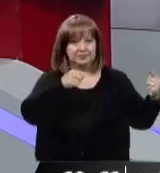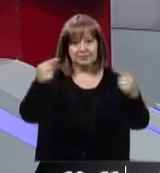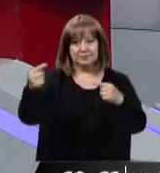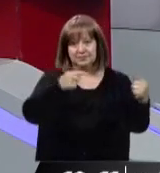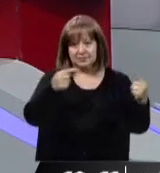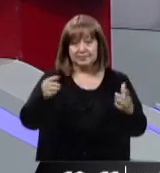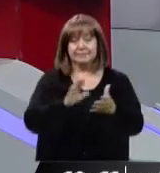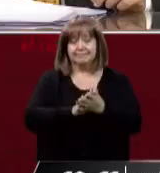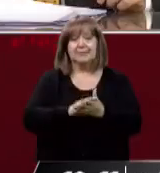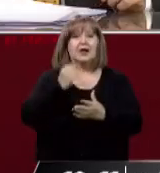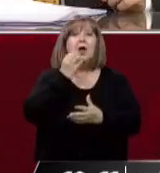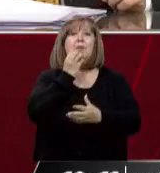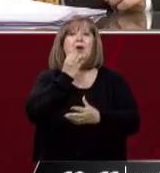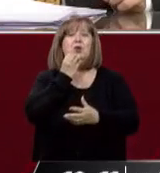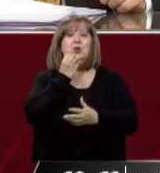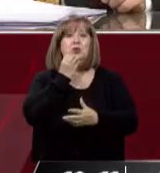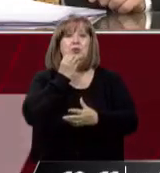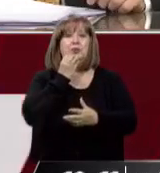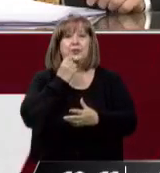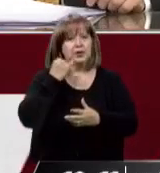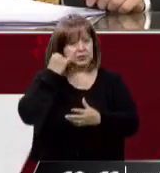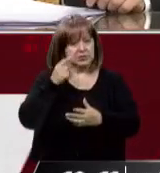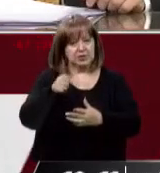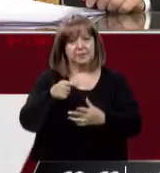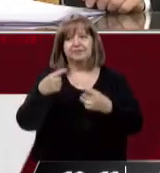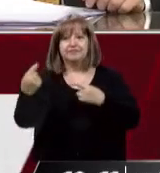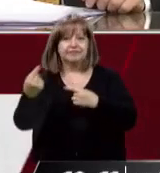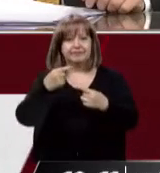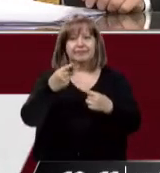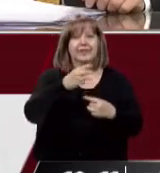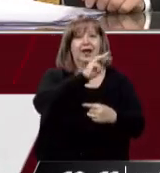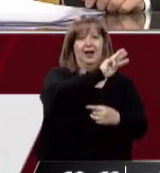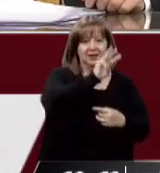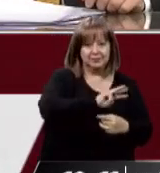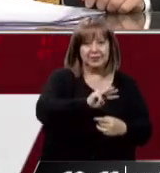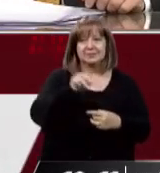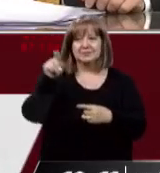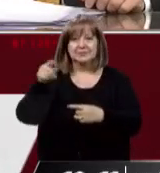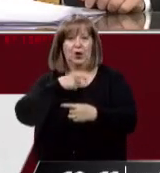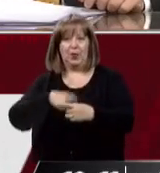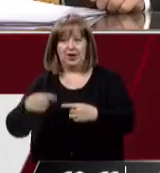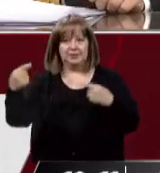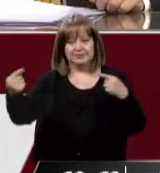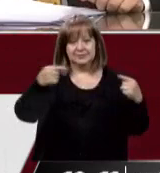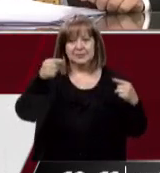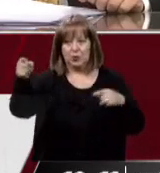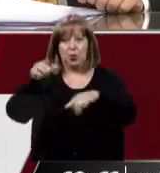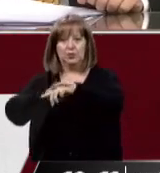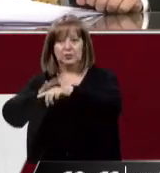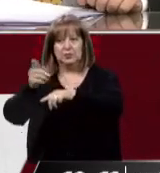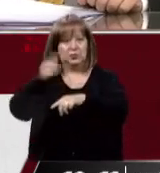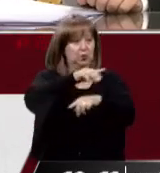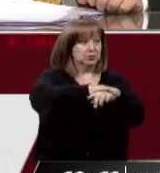Pablo. Se cumplieron los trámites y en esta dialéctica que había habido entre la Oficina Técnica Provisional en Mendoza y la